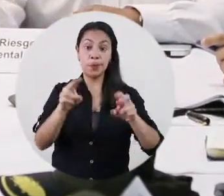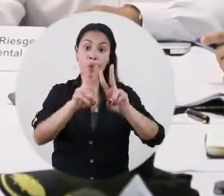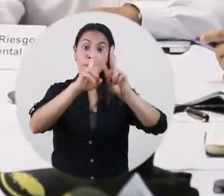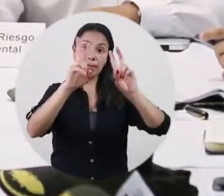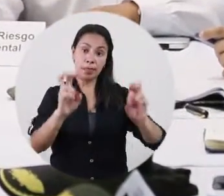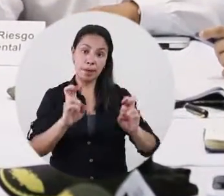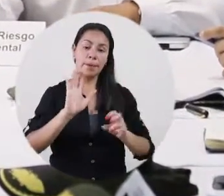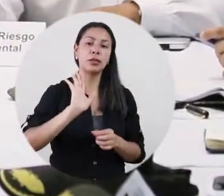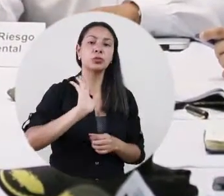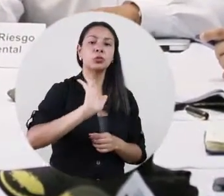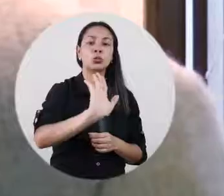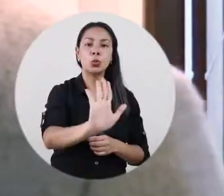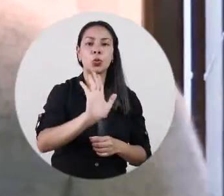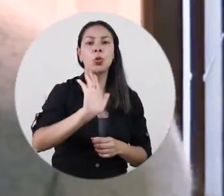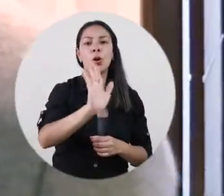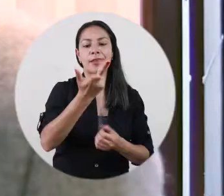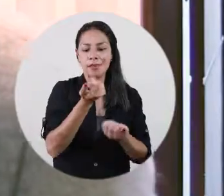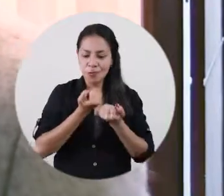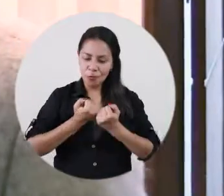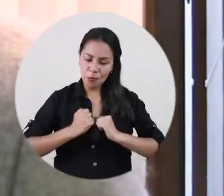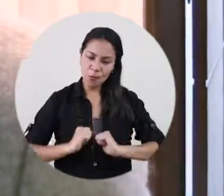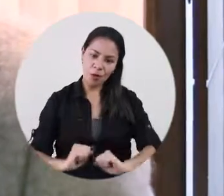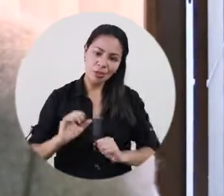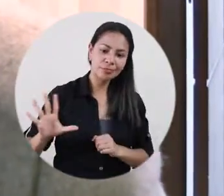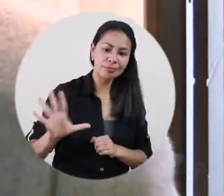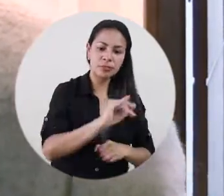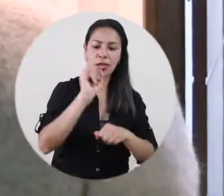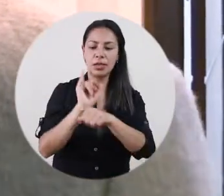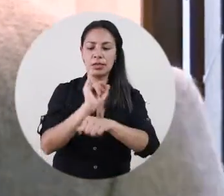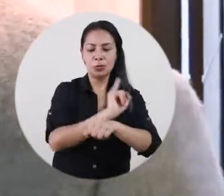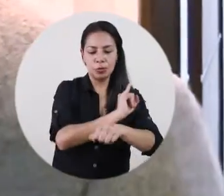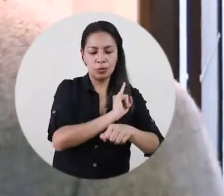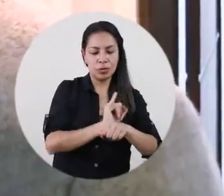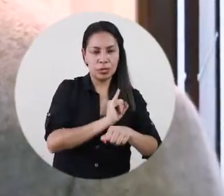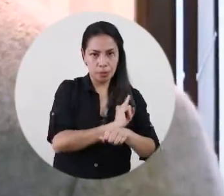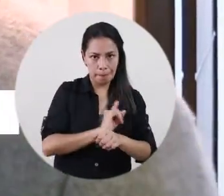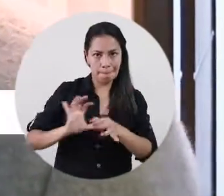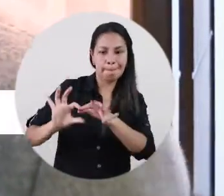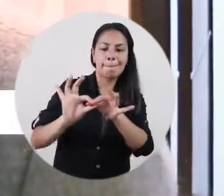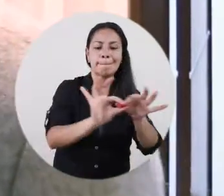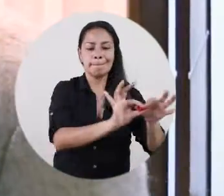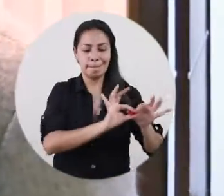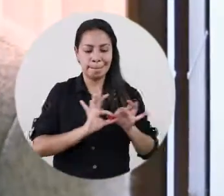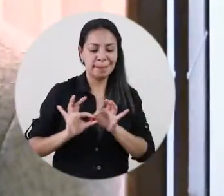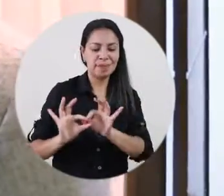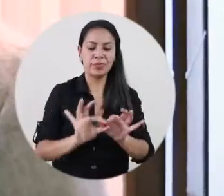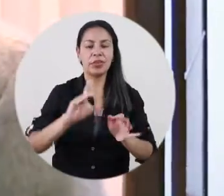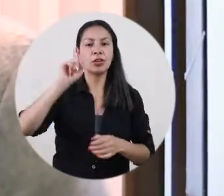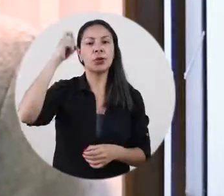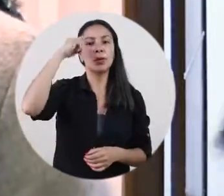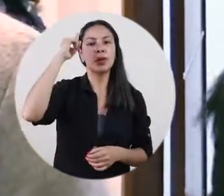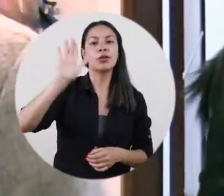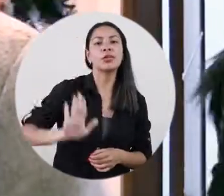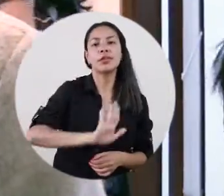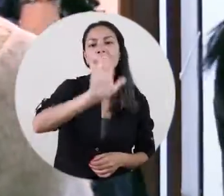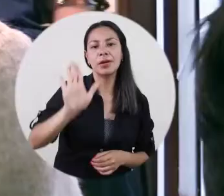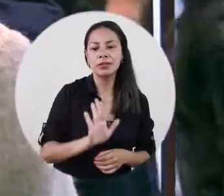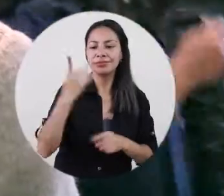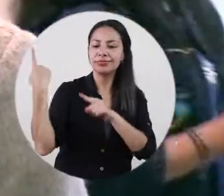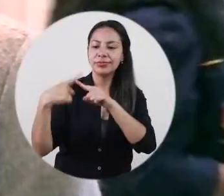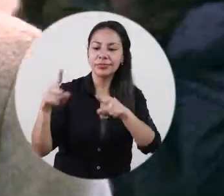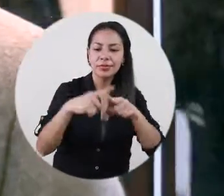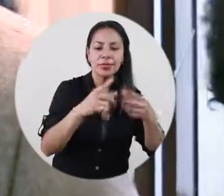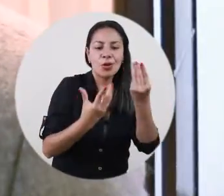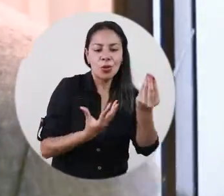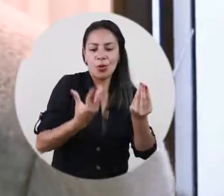nariñenses este es un tema absolutamente técnico este es un tema de esfuerzo institucional de aunar esfuerzos institucionales de